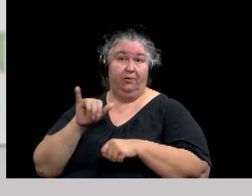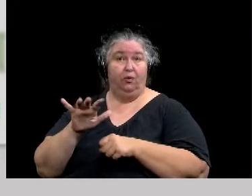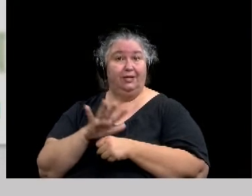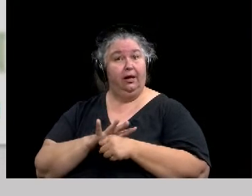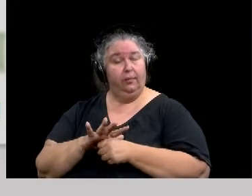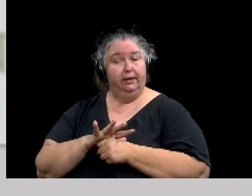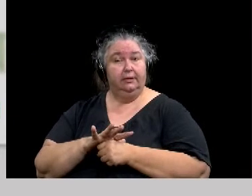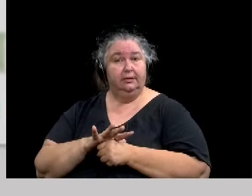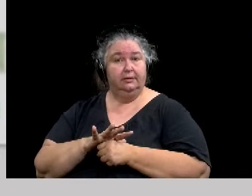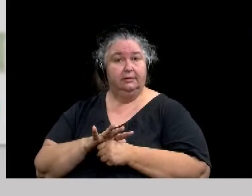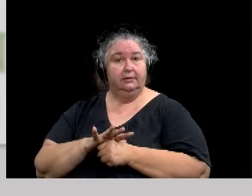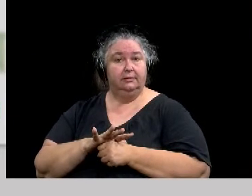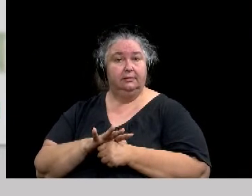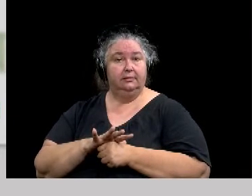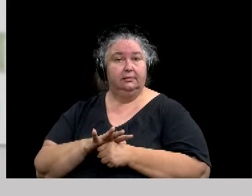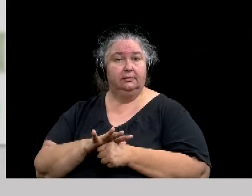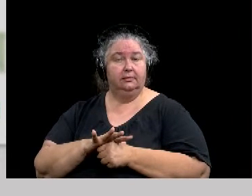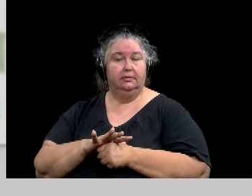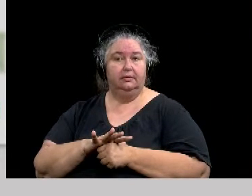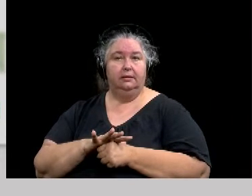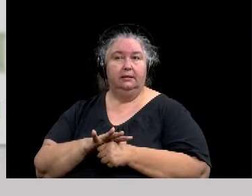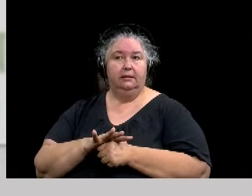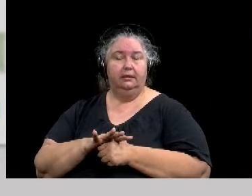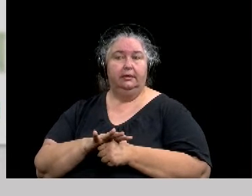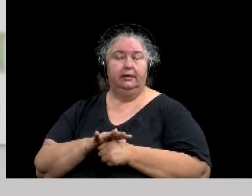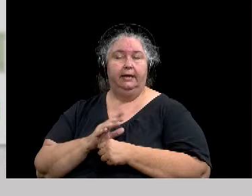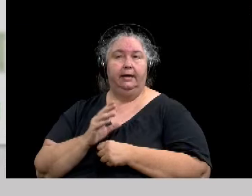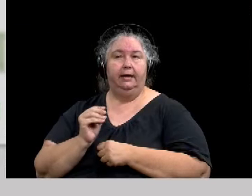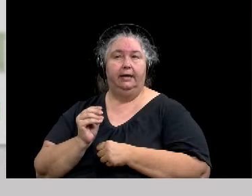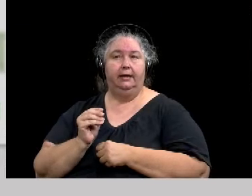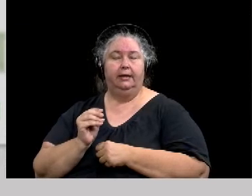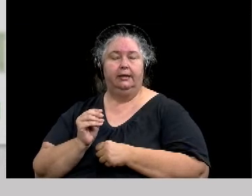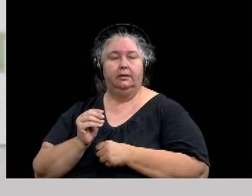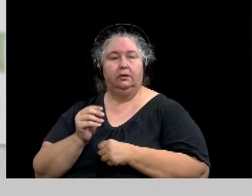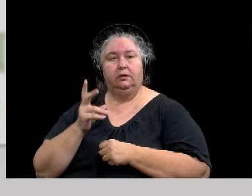tenemos menos tiempo en esas áreas